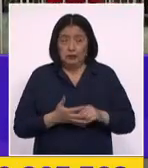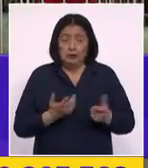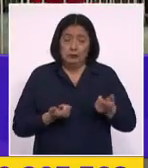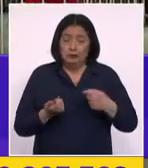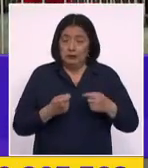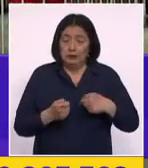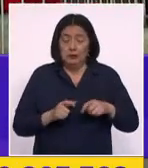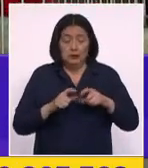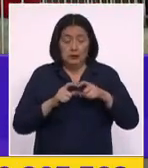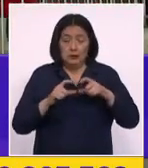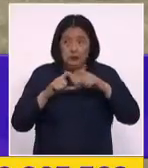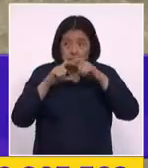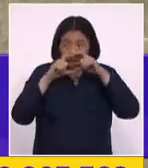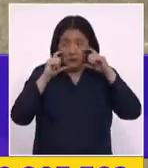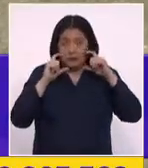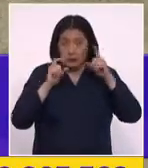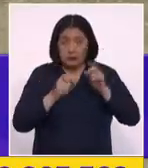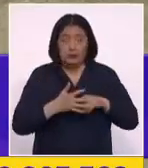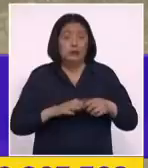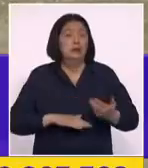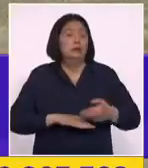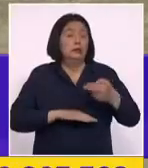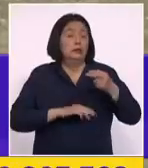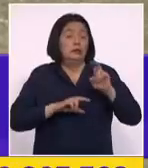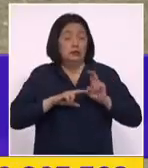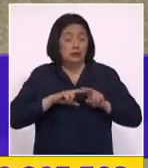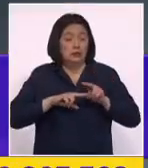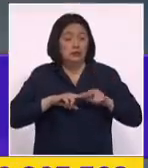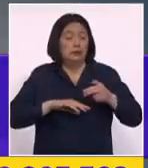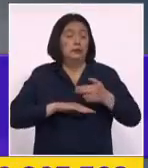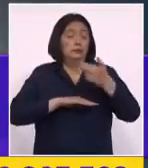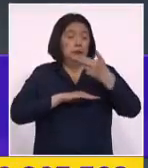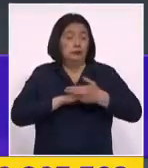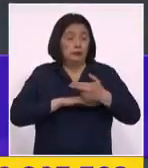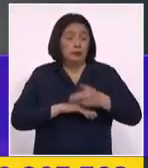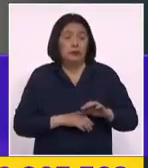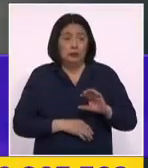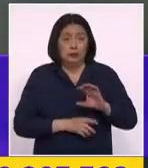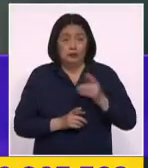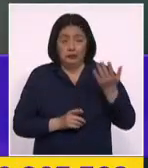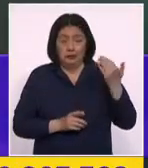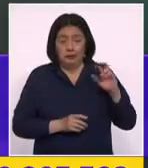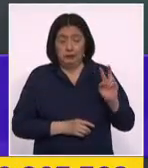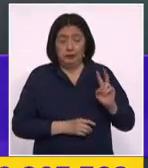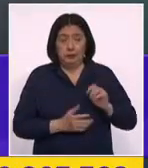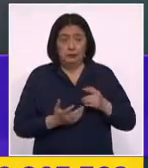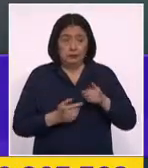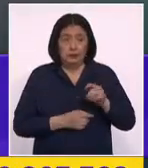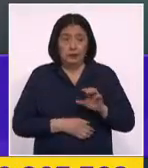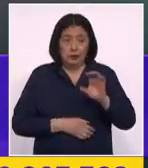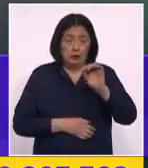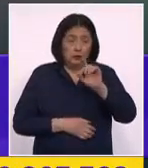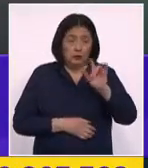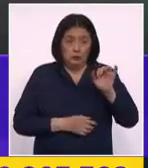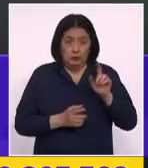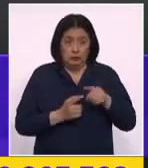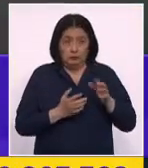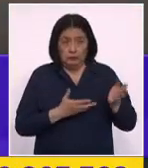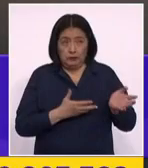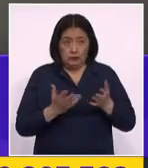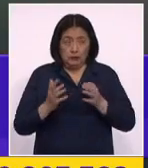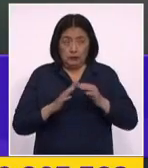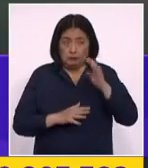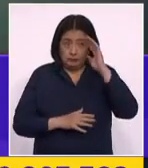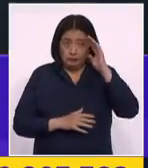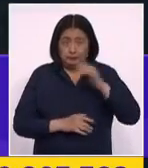vendiendo mascarillas en la estación La Cultura, a quien dispararon este último viernes. Tras las investigaciones, se sabe que Olga Lorena Melgar Moreno fue trasladada de La